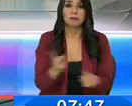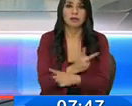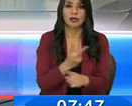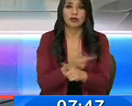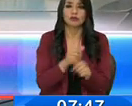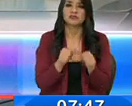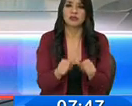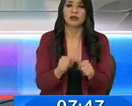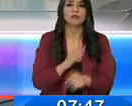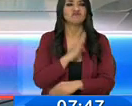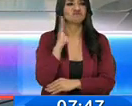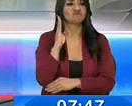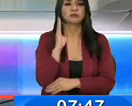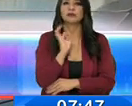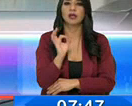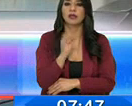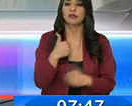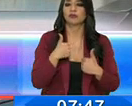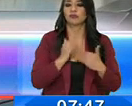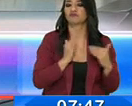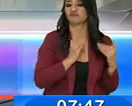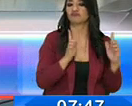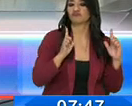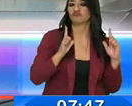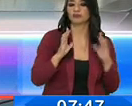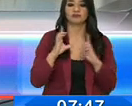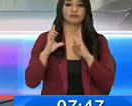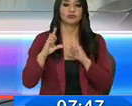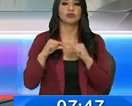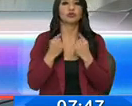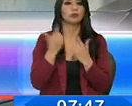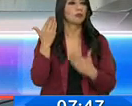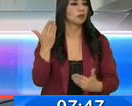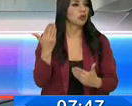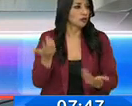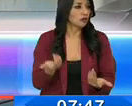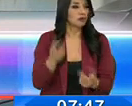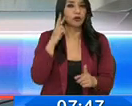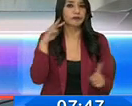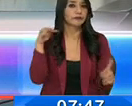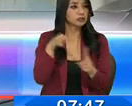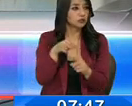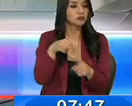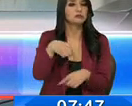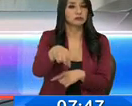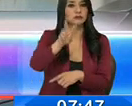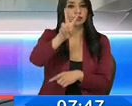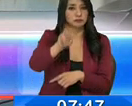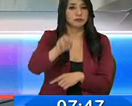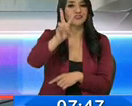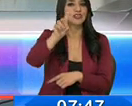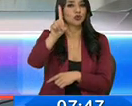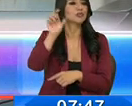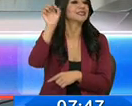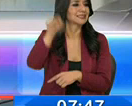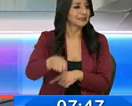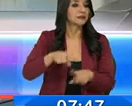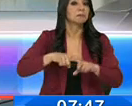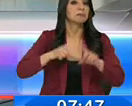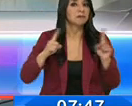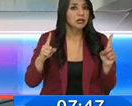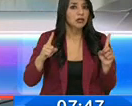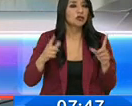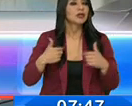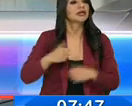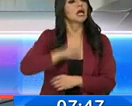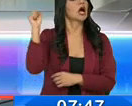manteniendo posiciones individuales, partidistas, con una visión, sí, del 2021, pero de quién